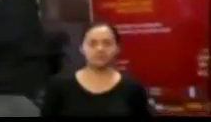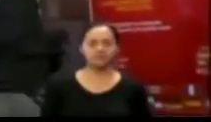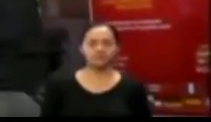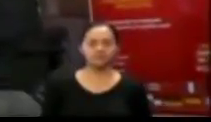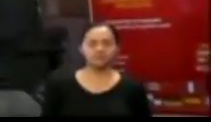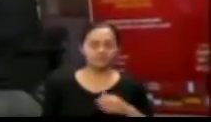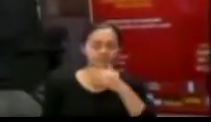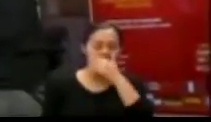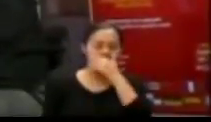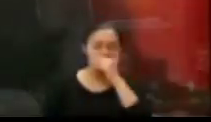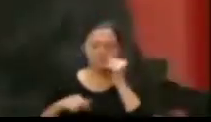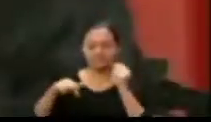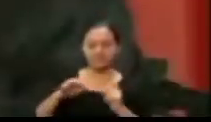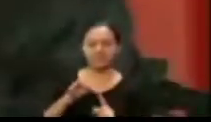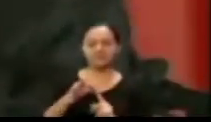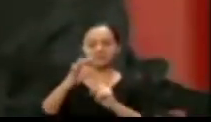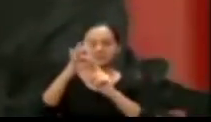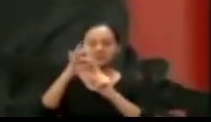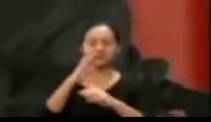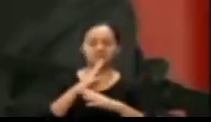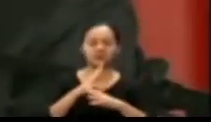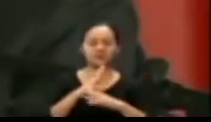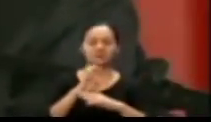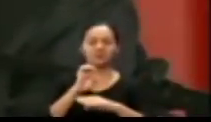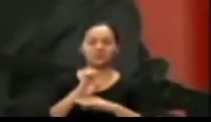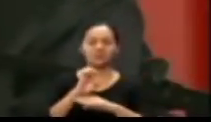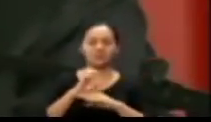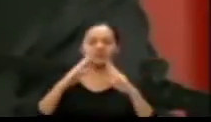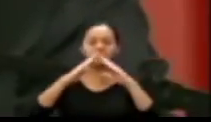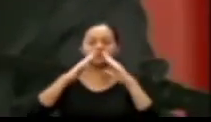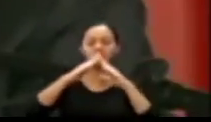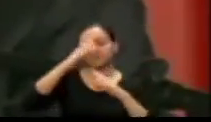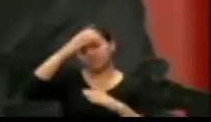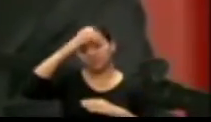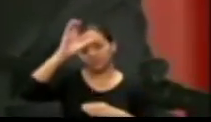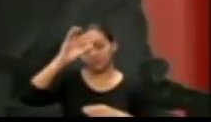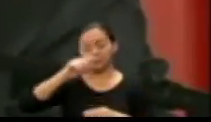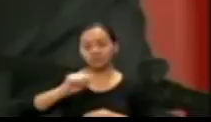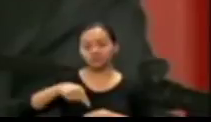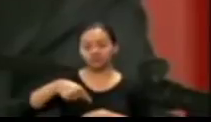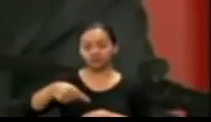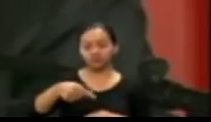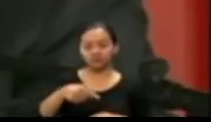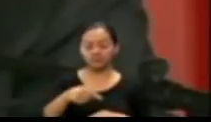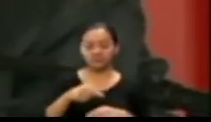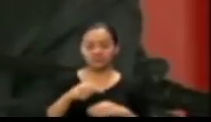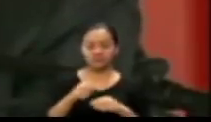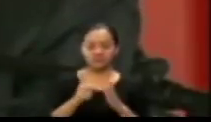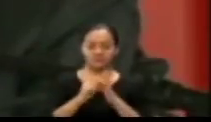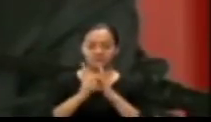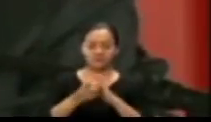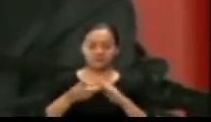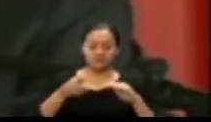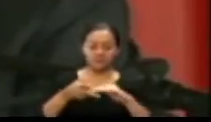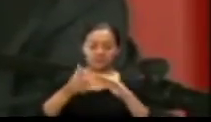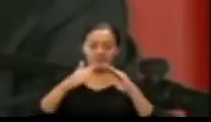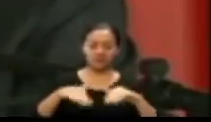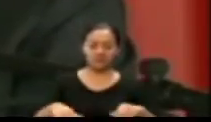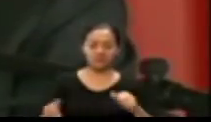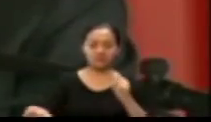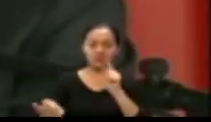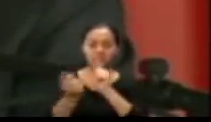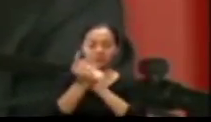Este es el especial de Habla Ecuador, desde el Ágora de la Casa de la Cultura, donde en pocos minutos más se dará la inauguración del